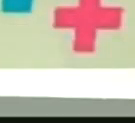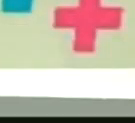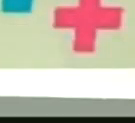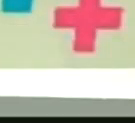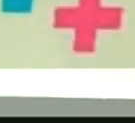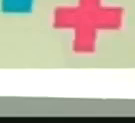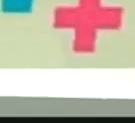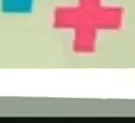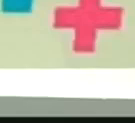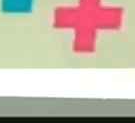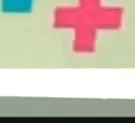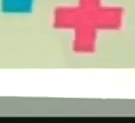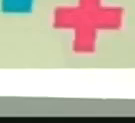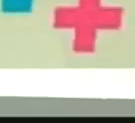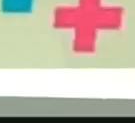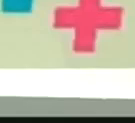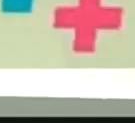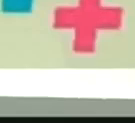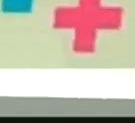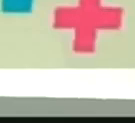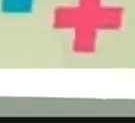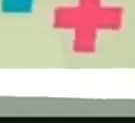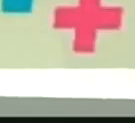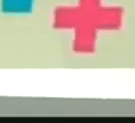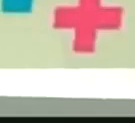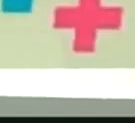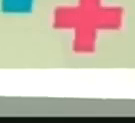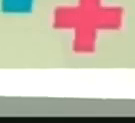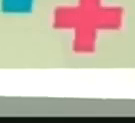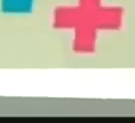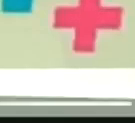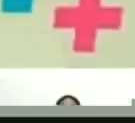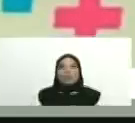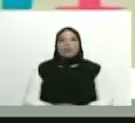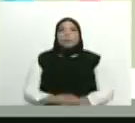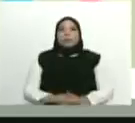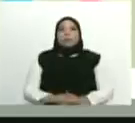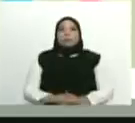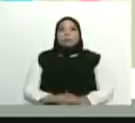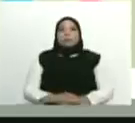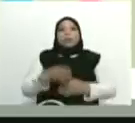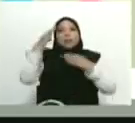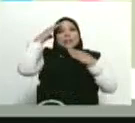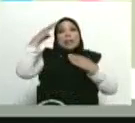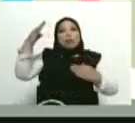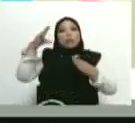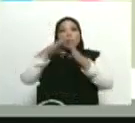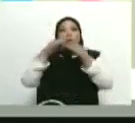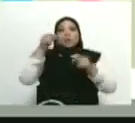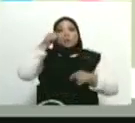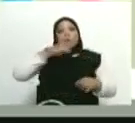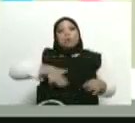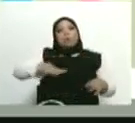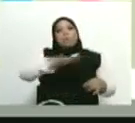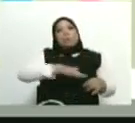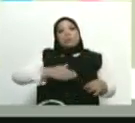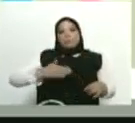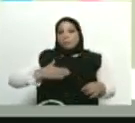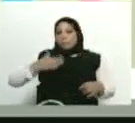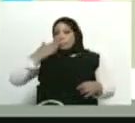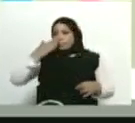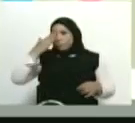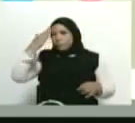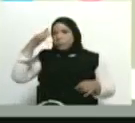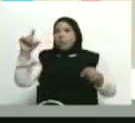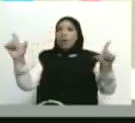Bueno, mi saludo a todo el pueblo árabe que nos ve a través de Al Mayadín, en el